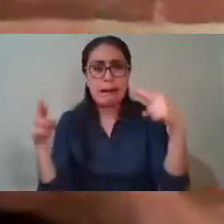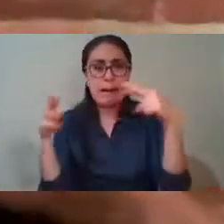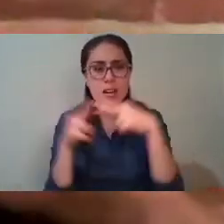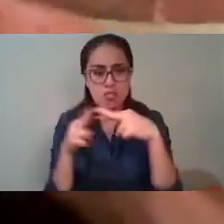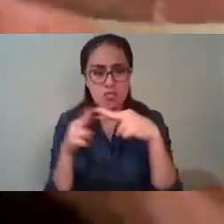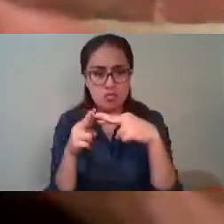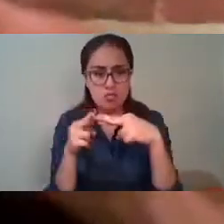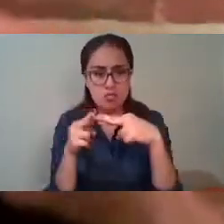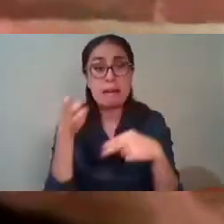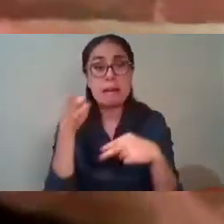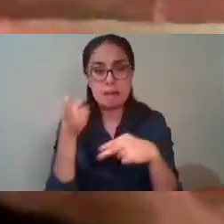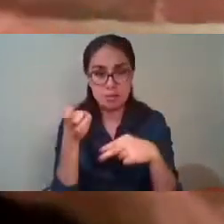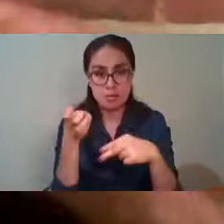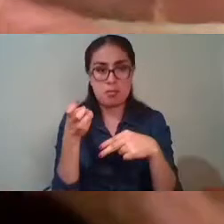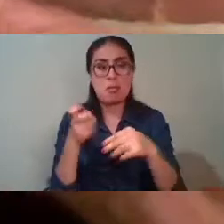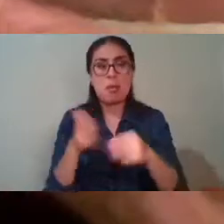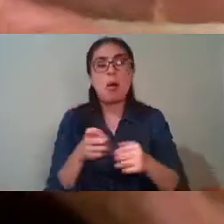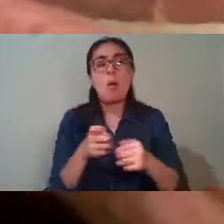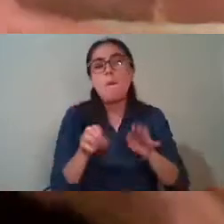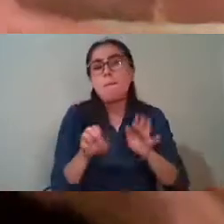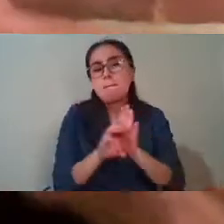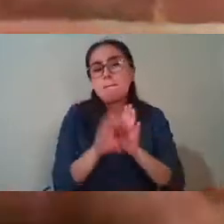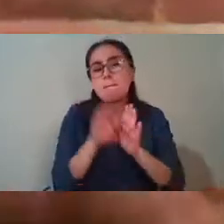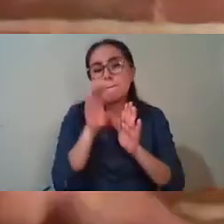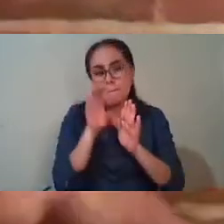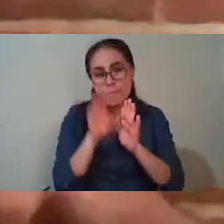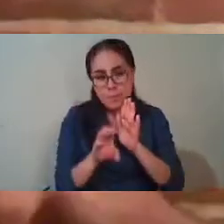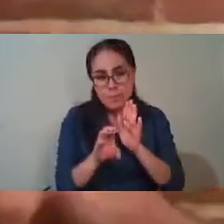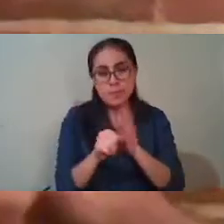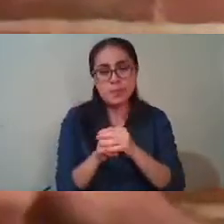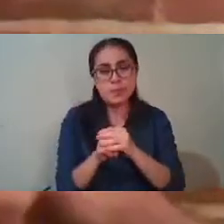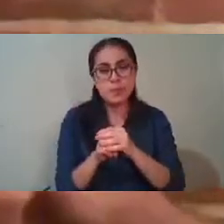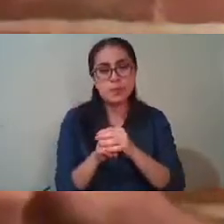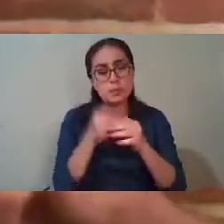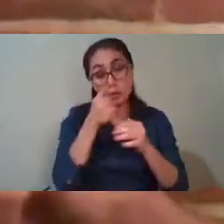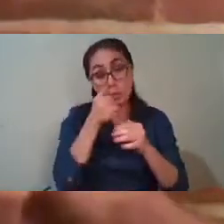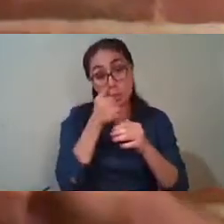presente montada en un soporte